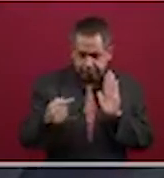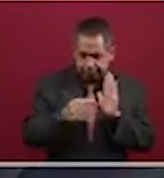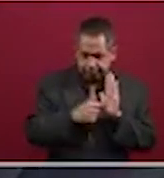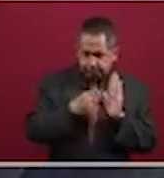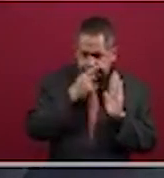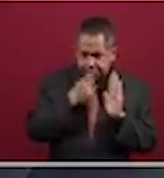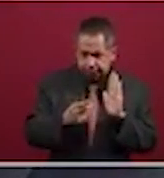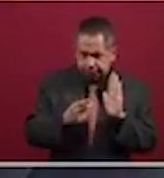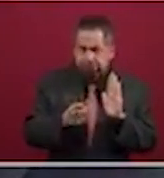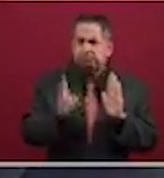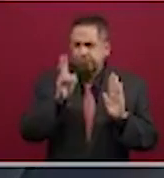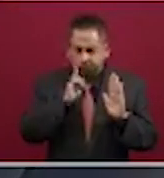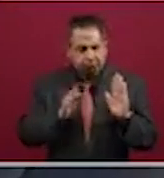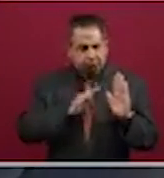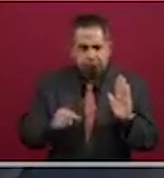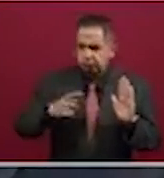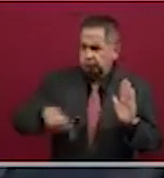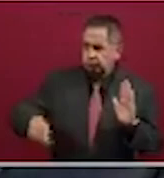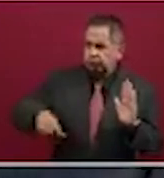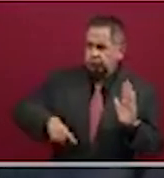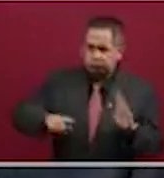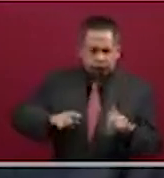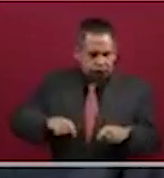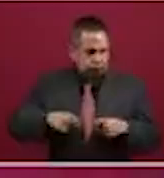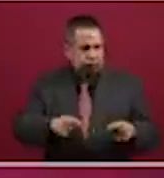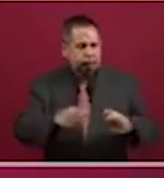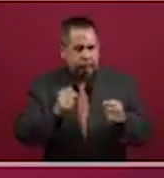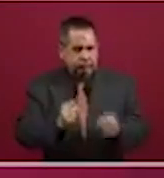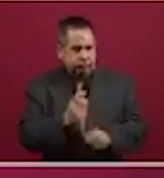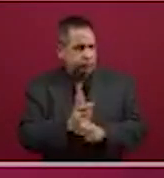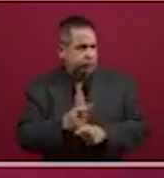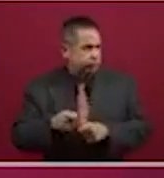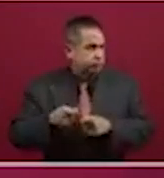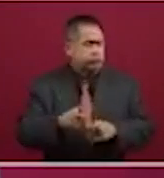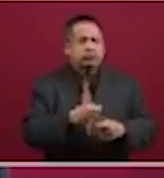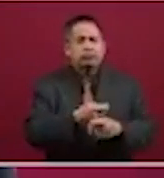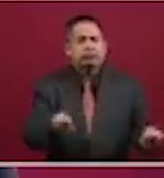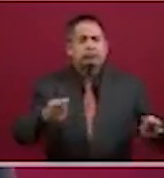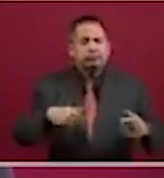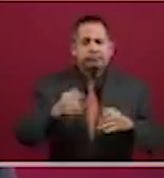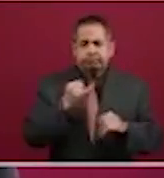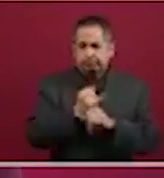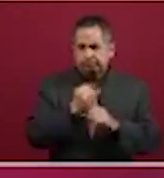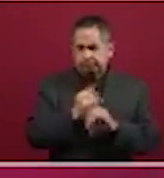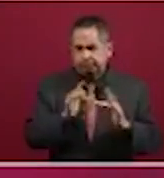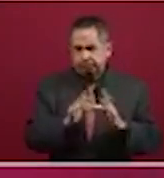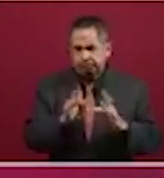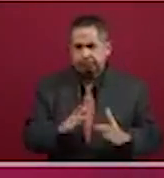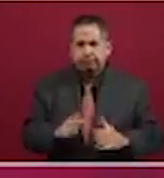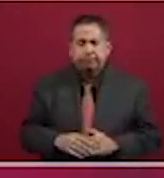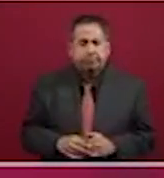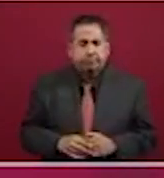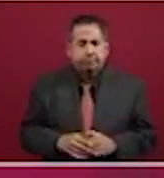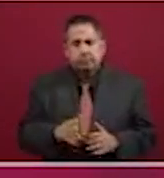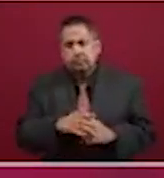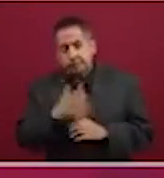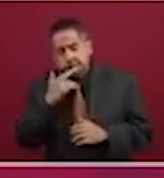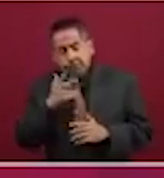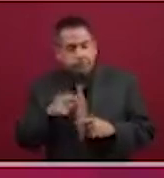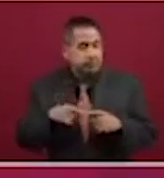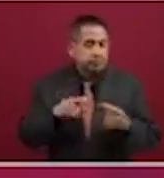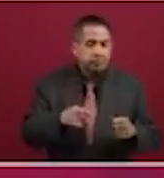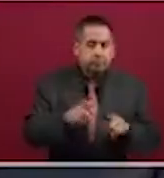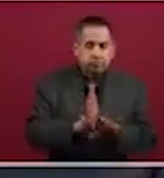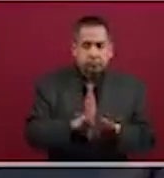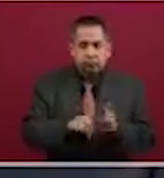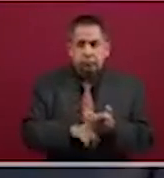que nos permite garantizar este servicio lo mejor es